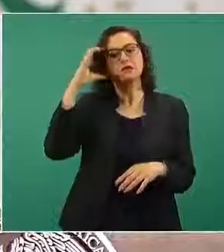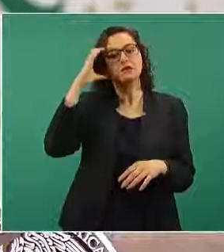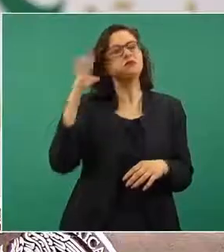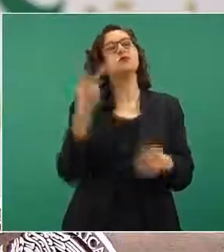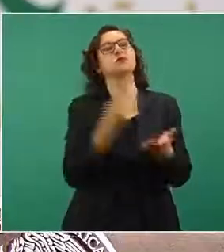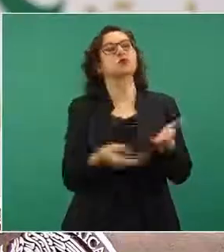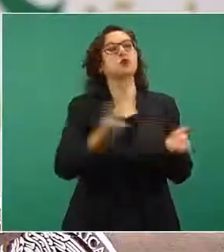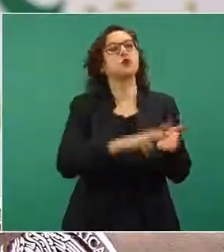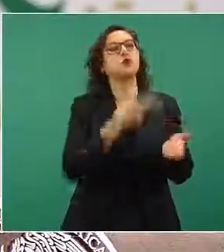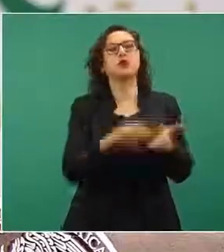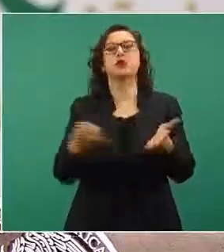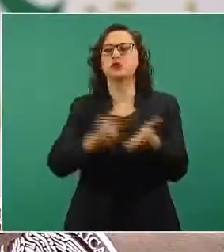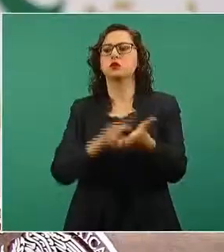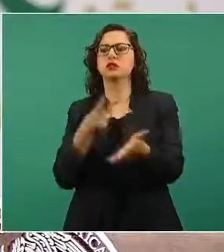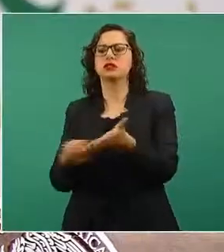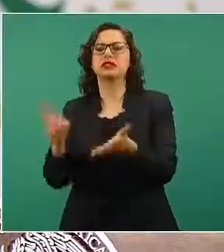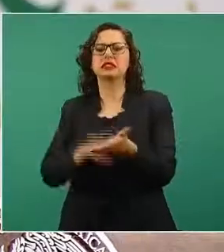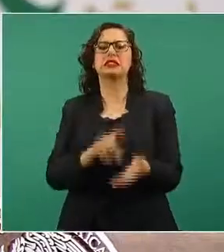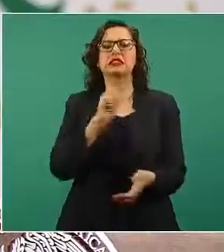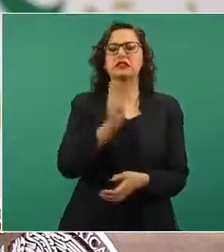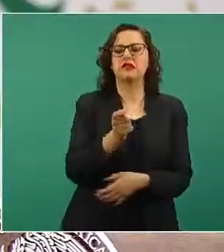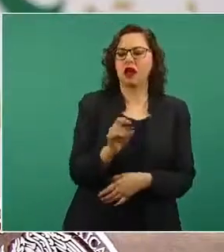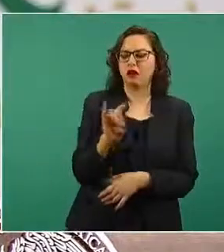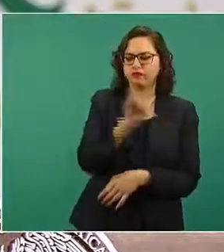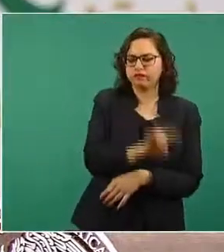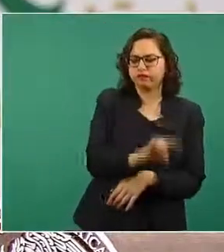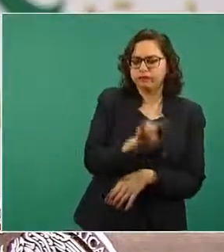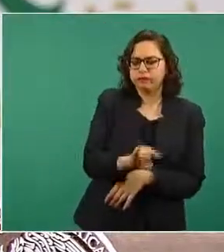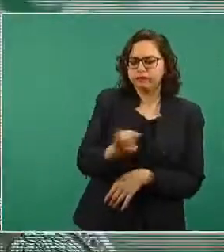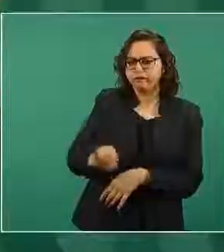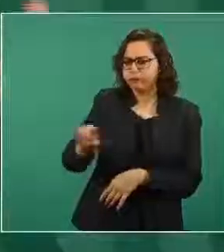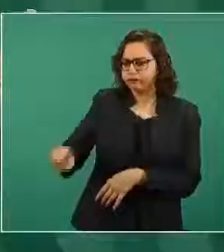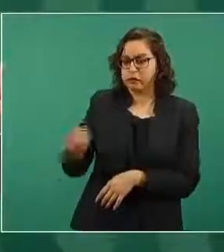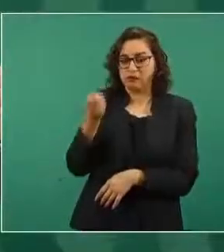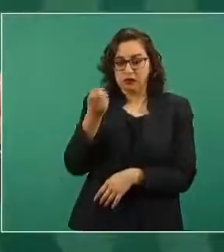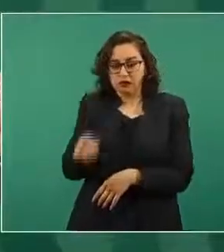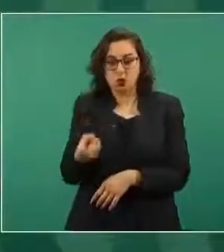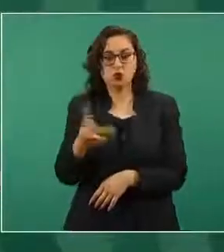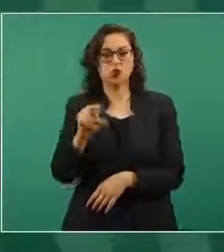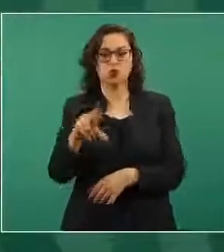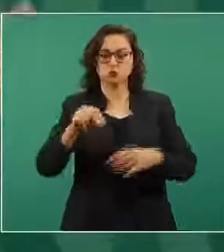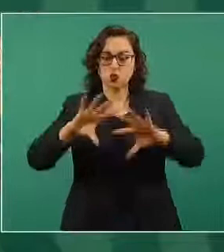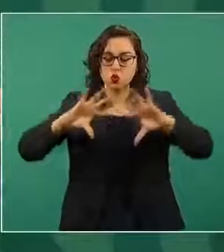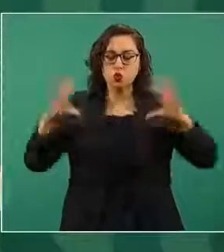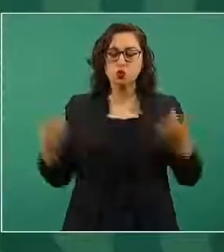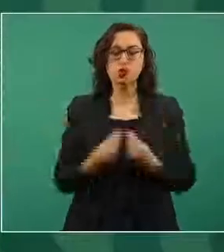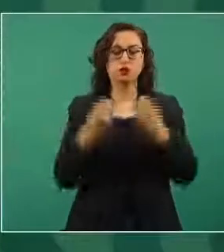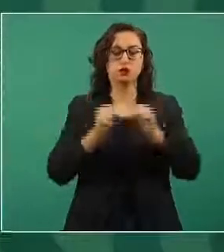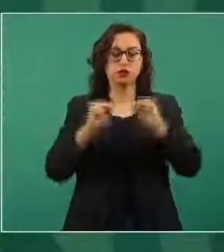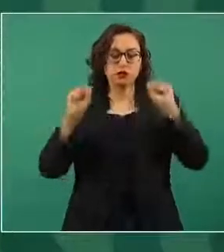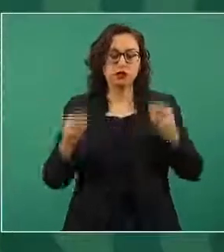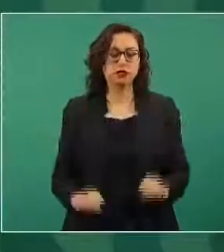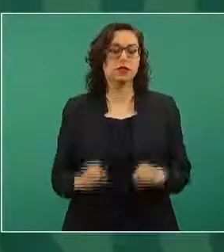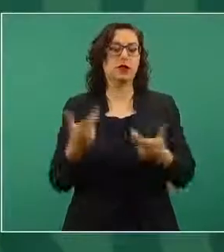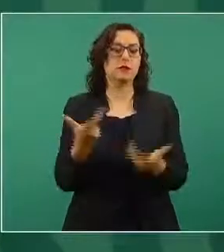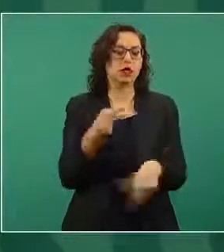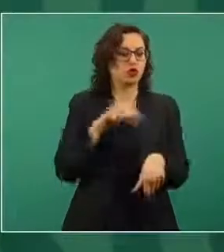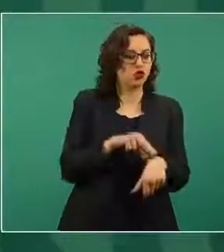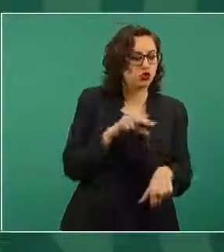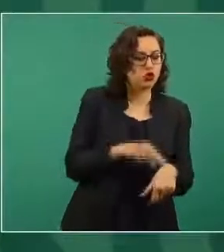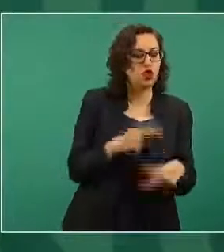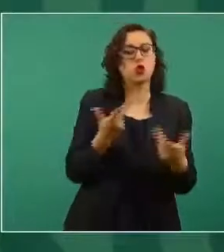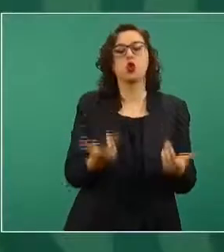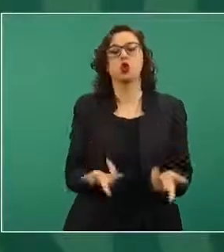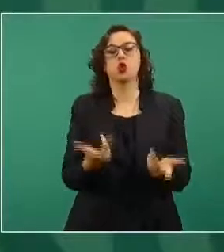físico donde se aloja a las personas enfermas, es todo el sistema. es la ampliación y la contratación de